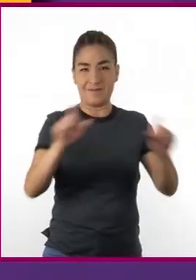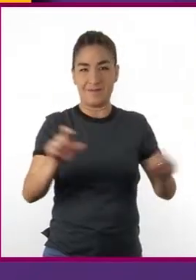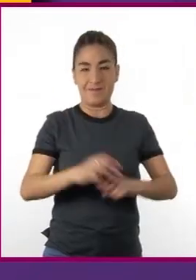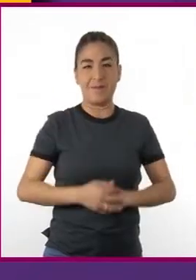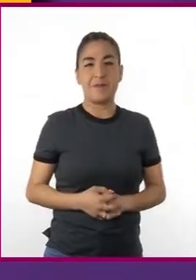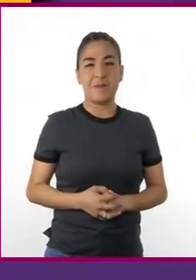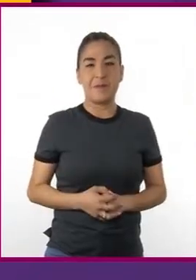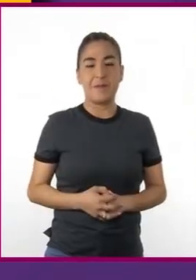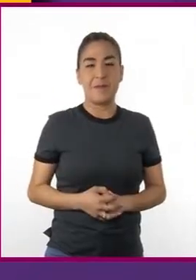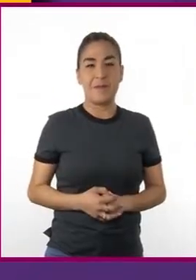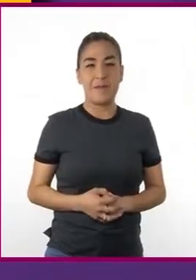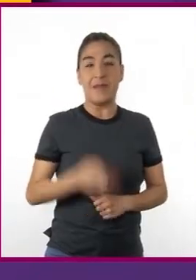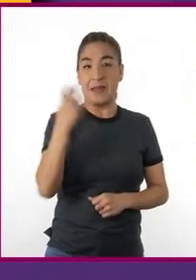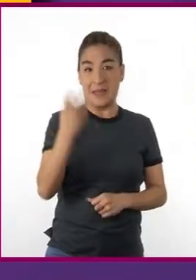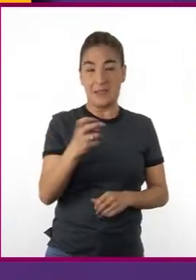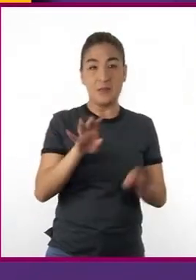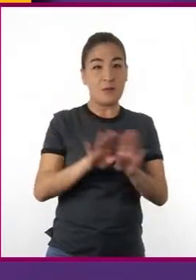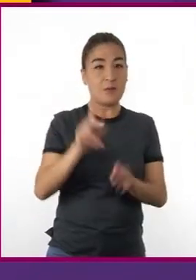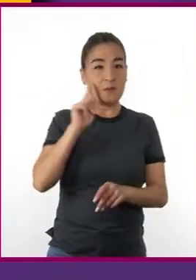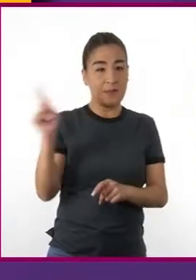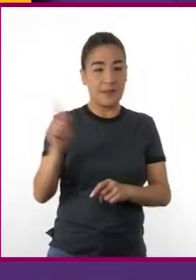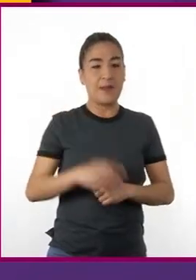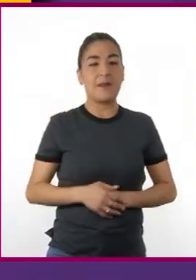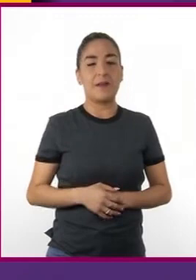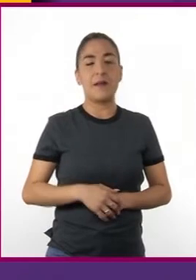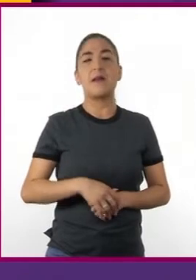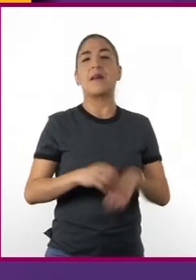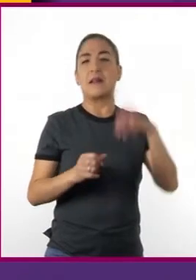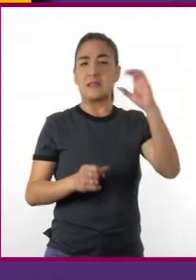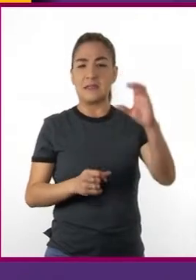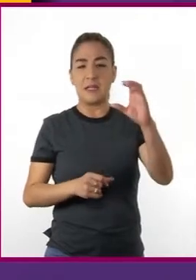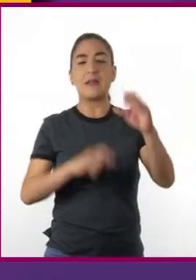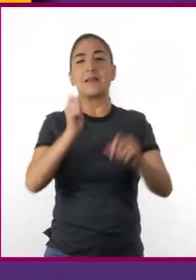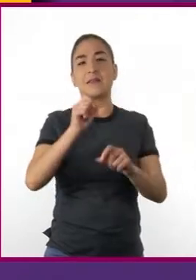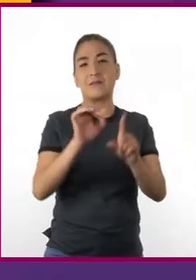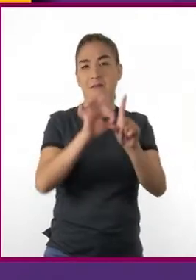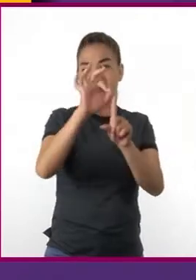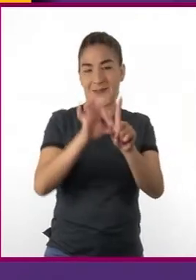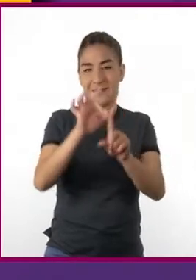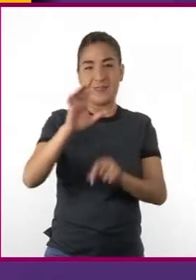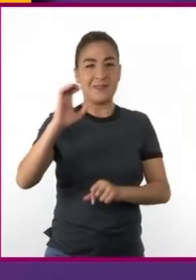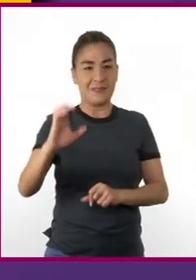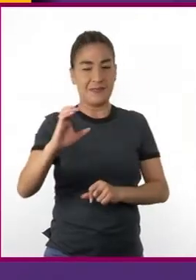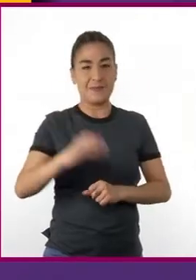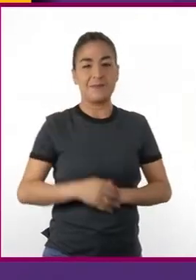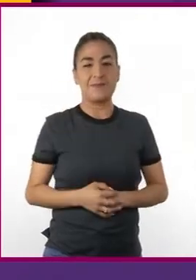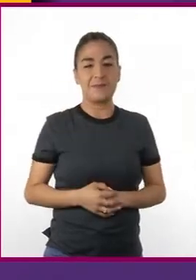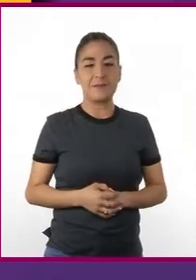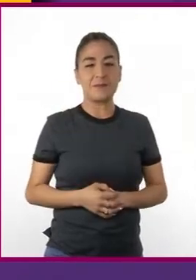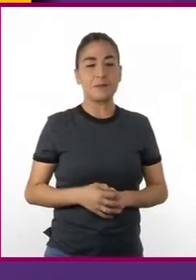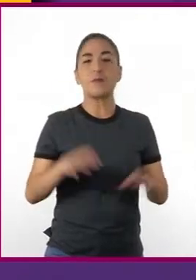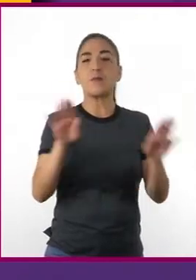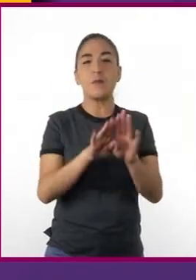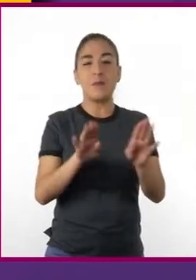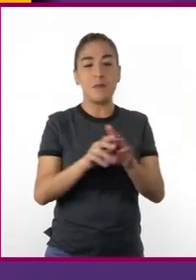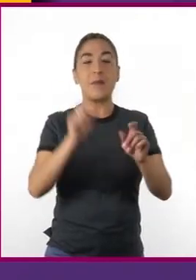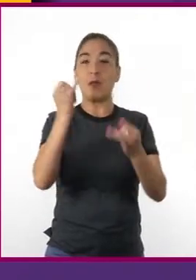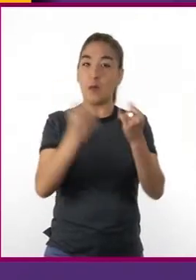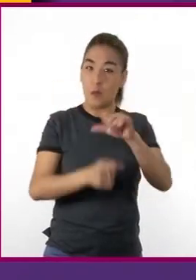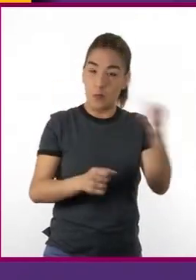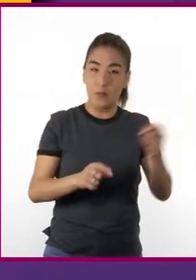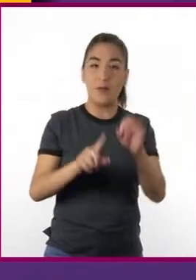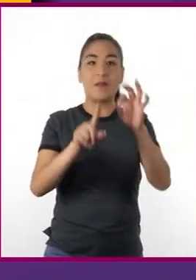A partir de ella, podemos dar valores a C, es decir, a los grados Celsius, y obtener los grados Fahrenheit